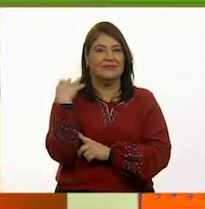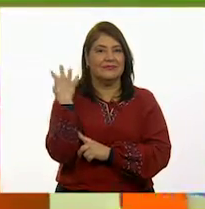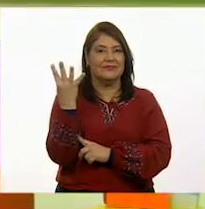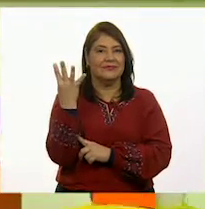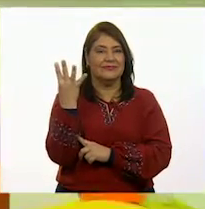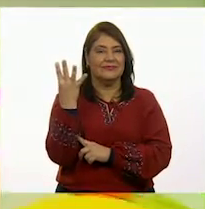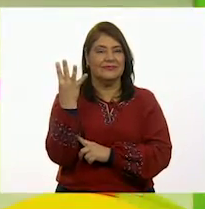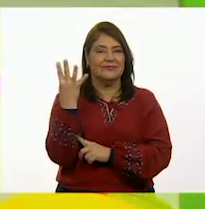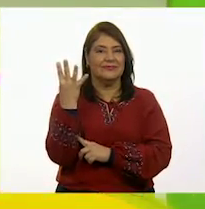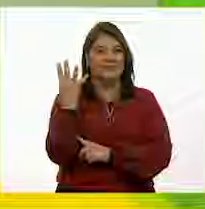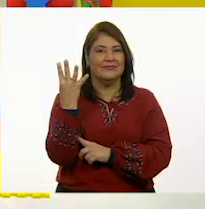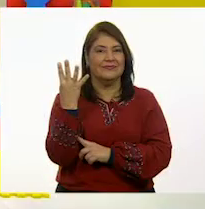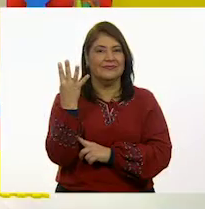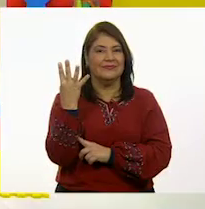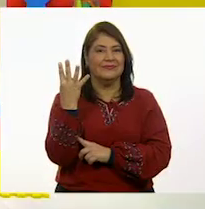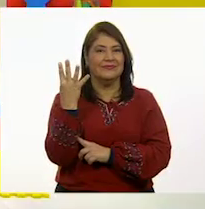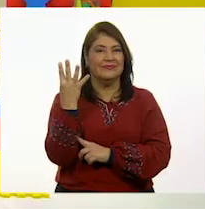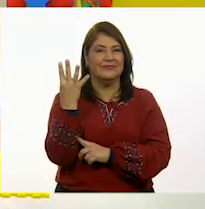Cuatro.